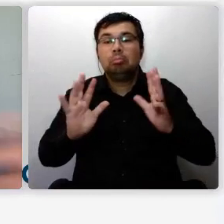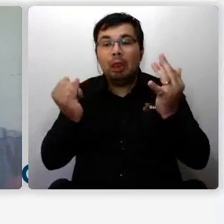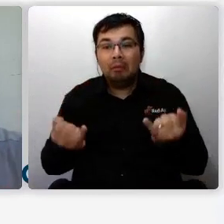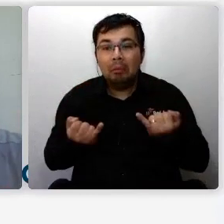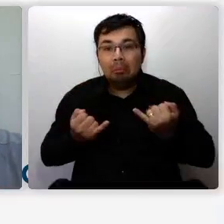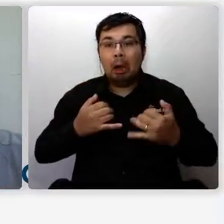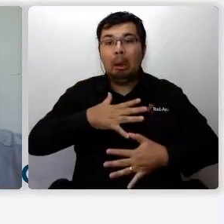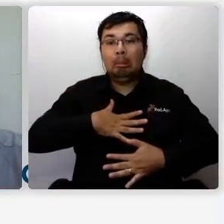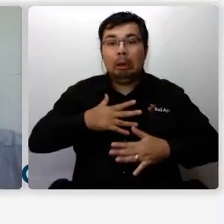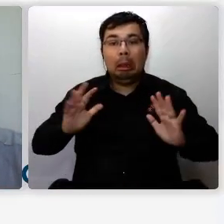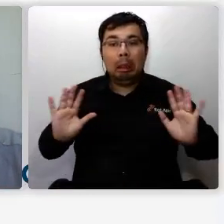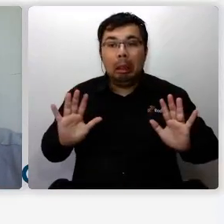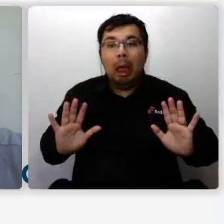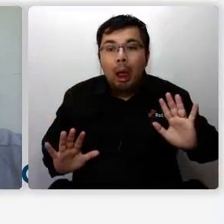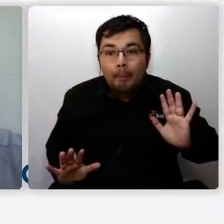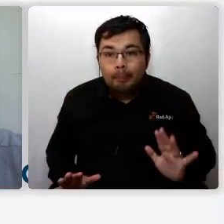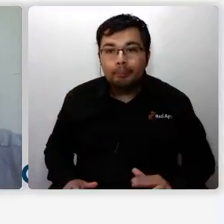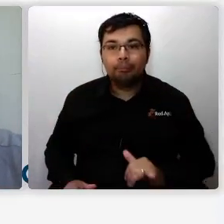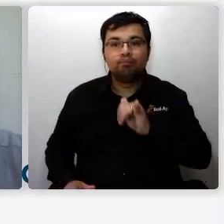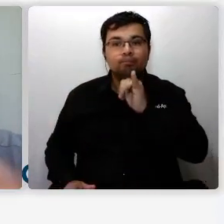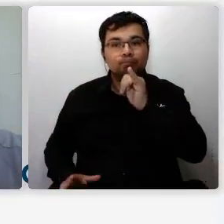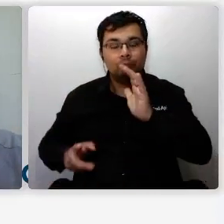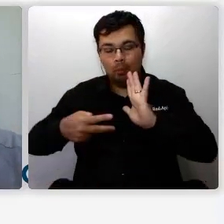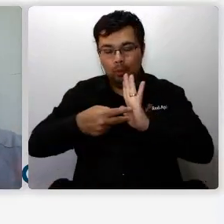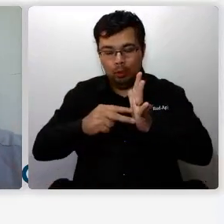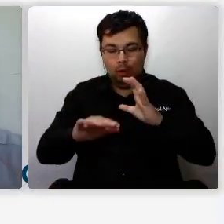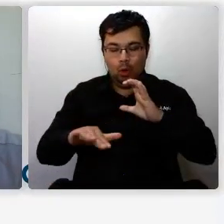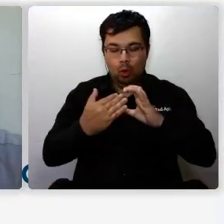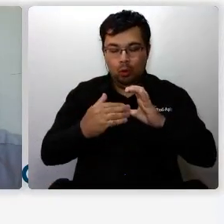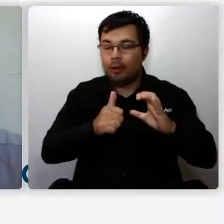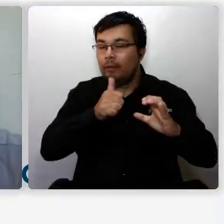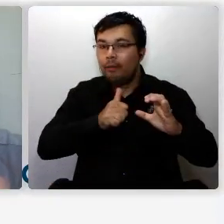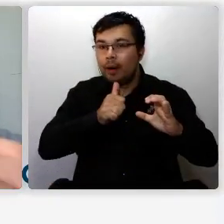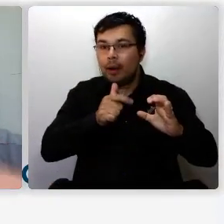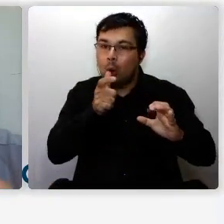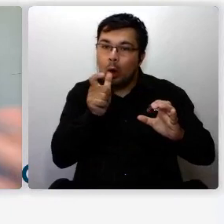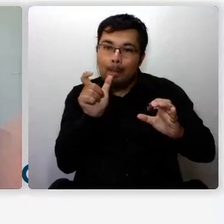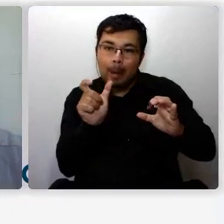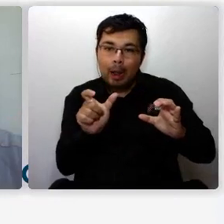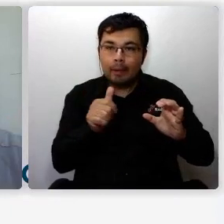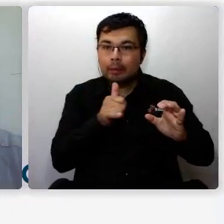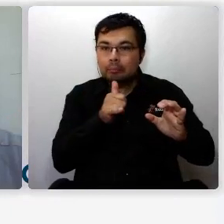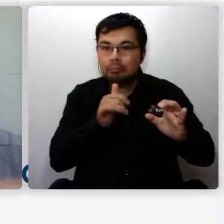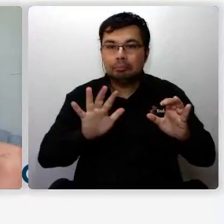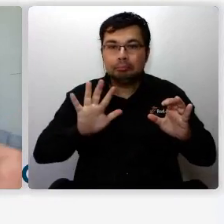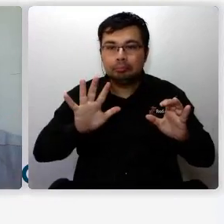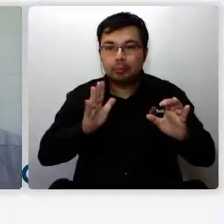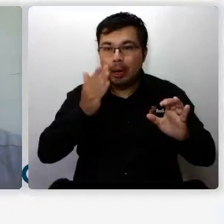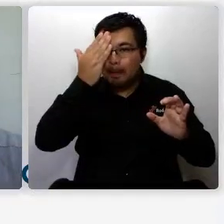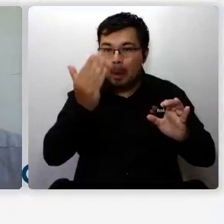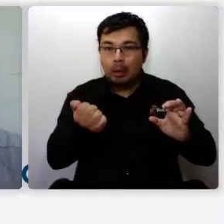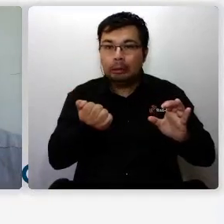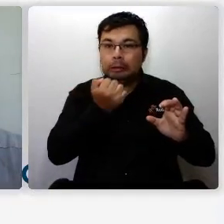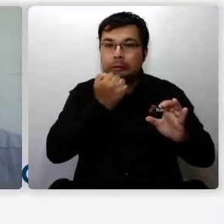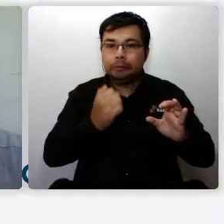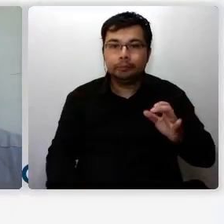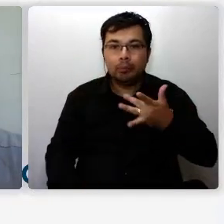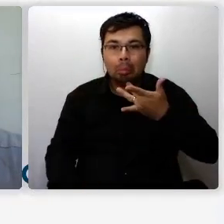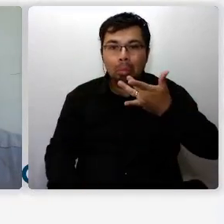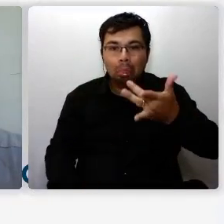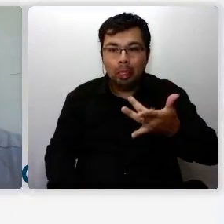Seguramente hubo un problema con el correo electrónico en el cual se registraron. Faltó una letra, nos sobró una letra. nosotros vamos a buscarlo y vamos a responder ese